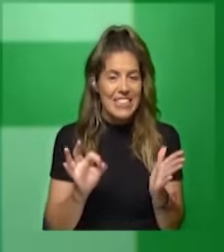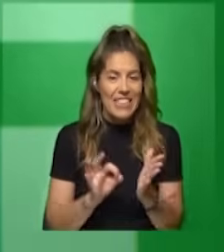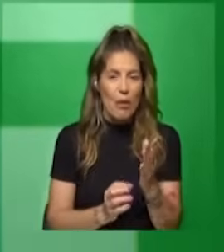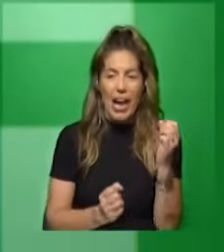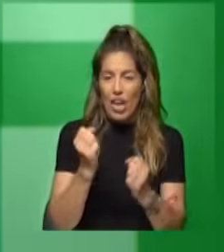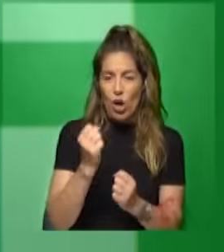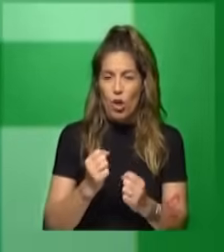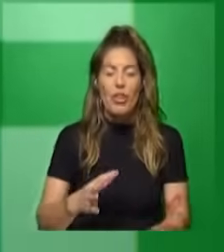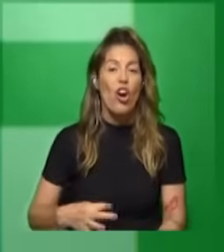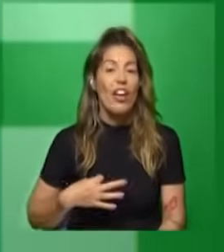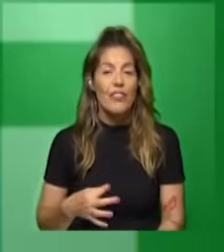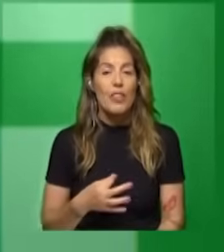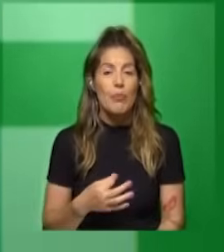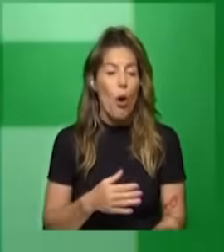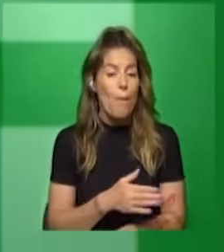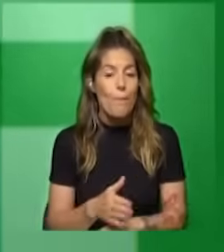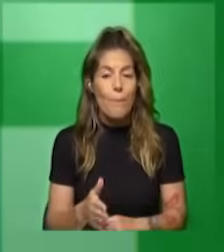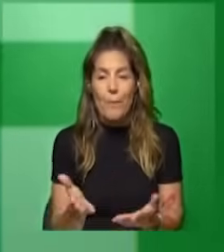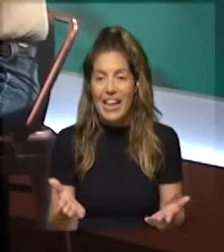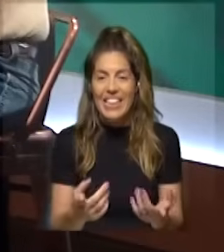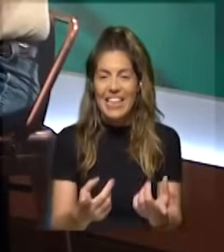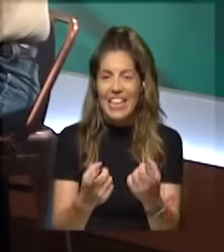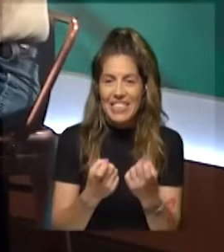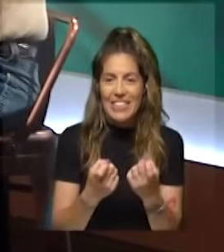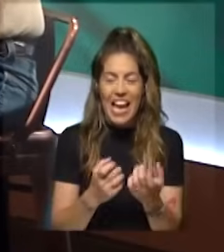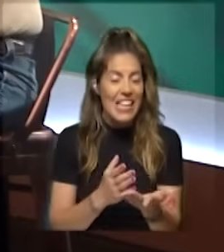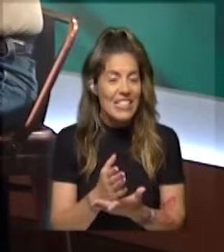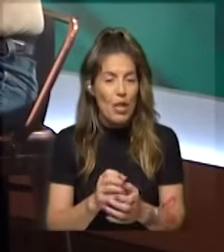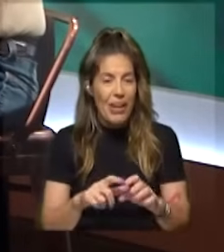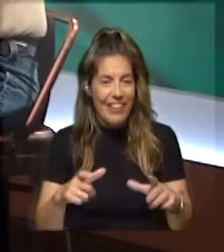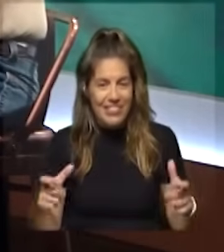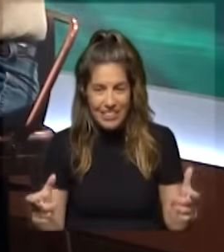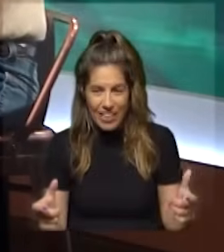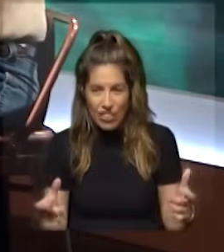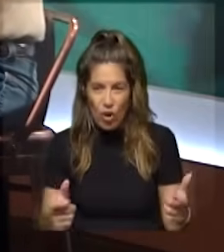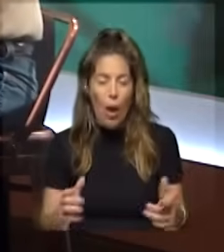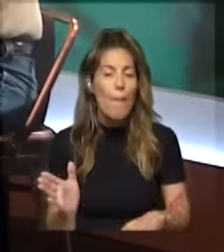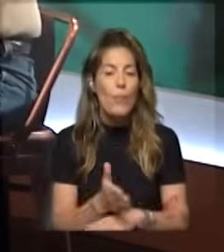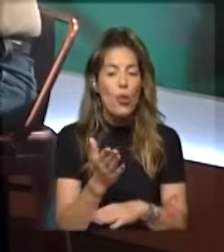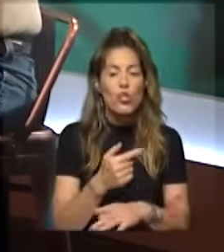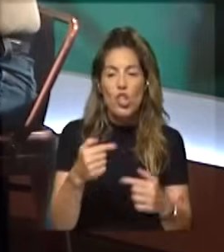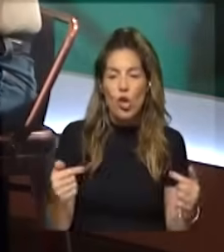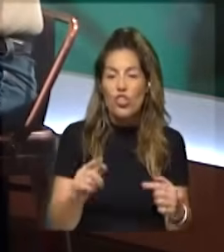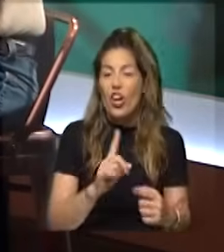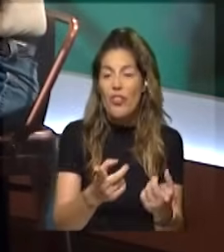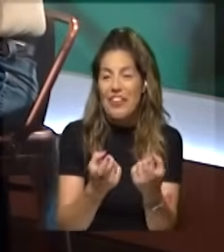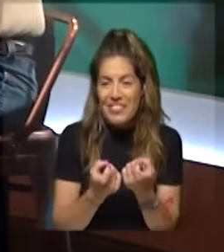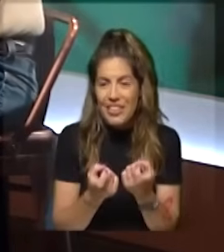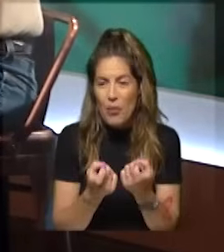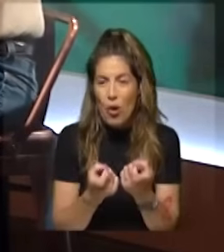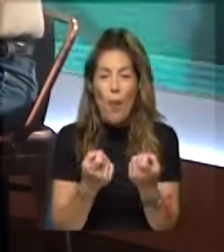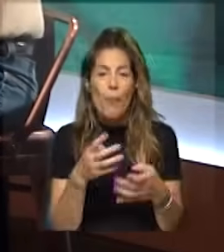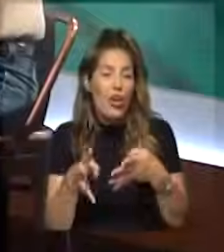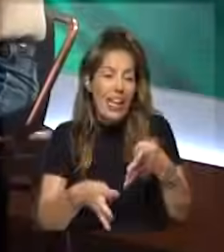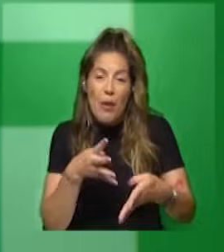en que vivimos parte de la necesidad de estar siempre creciendo y produciendo cosas, aunque no las necesitemos, porque la